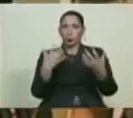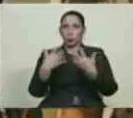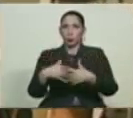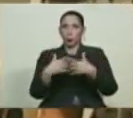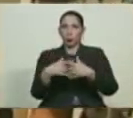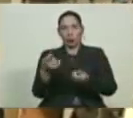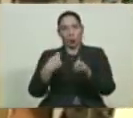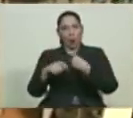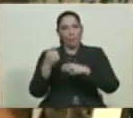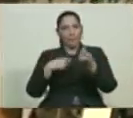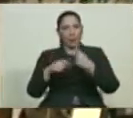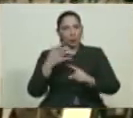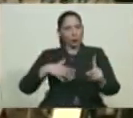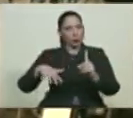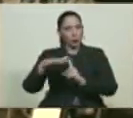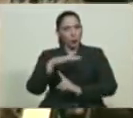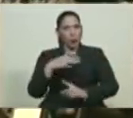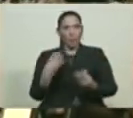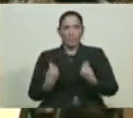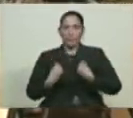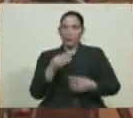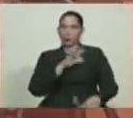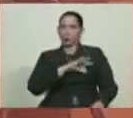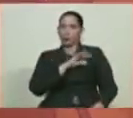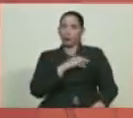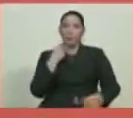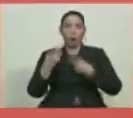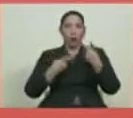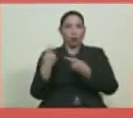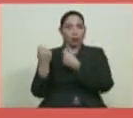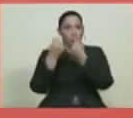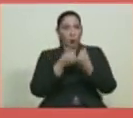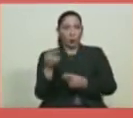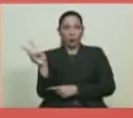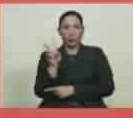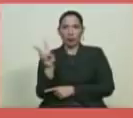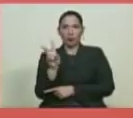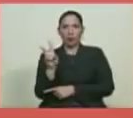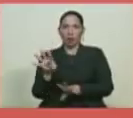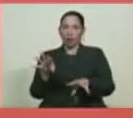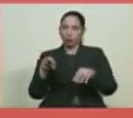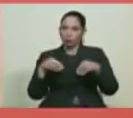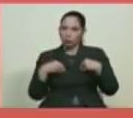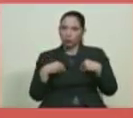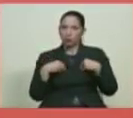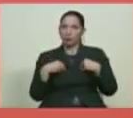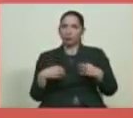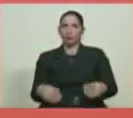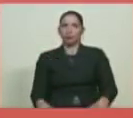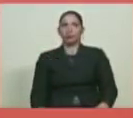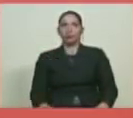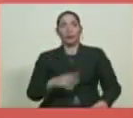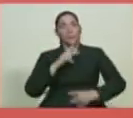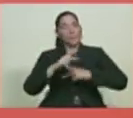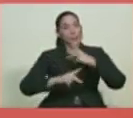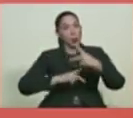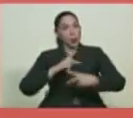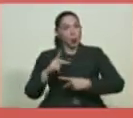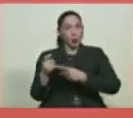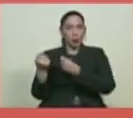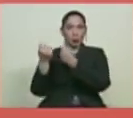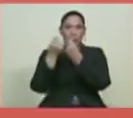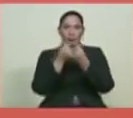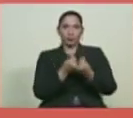representantes de todos los factores de la vida social, política, económica de Venezuela que han asumido este programa de